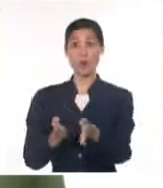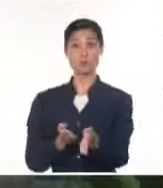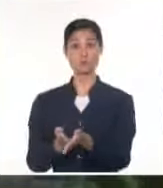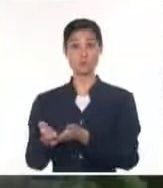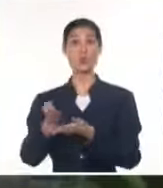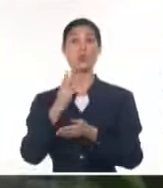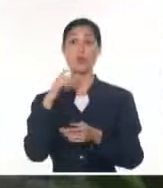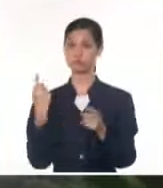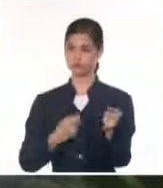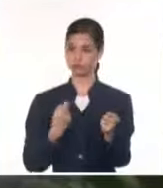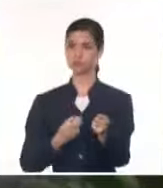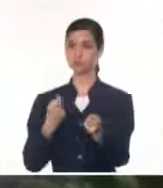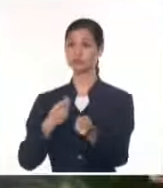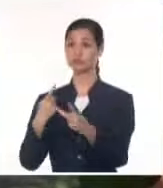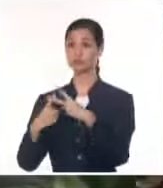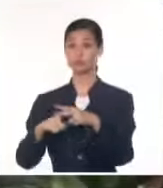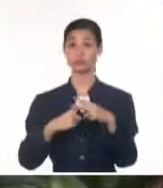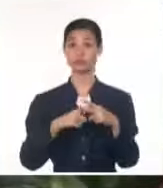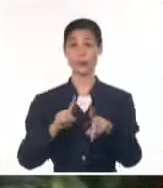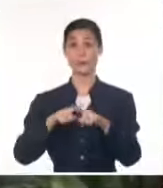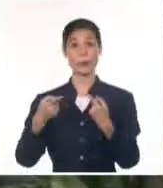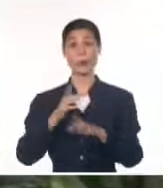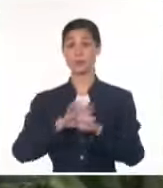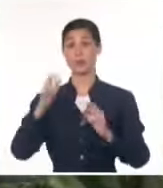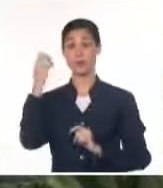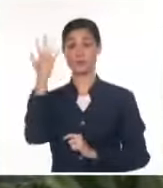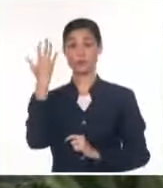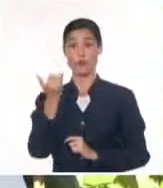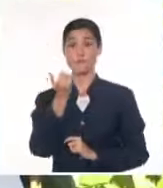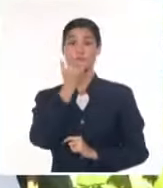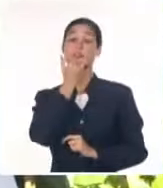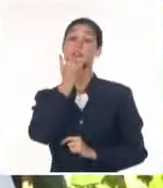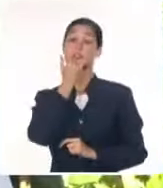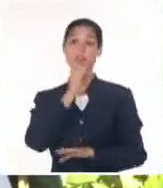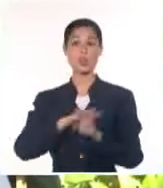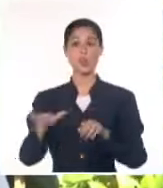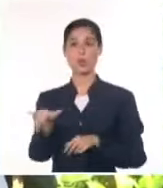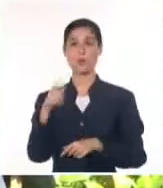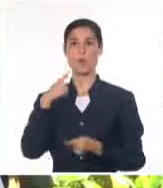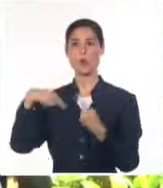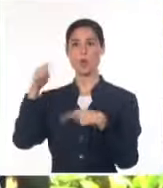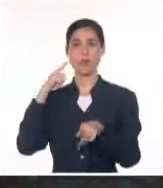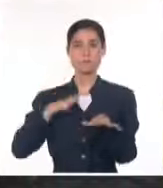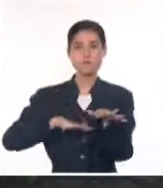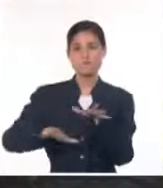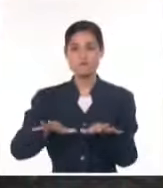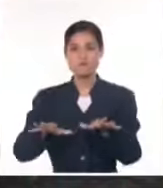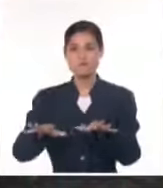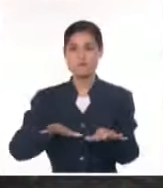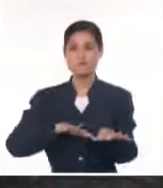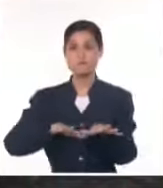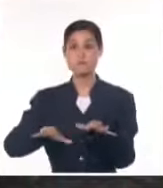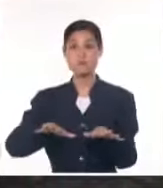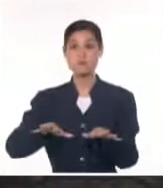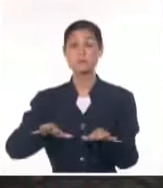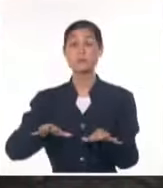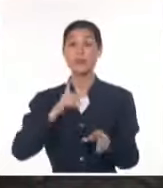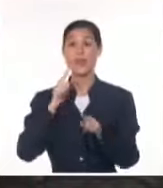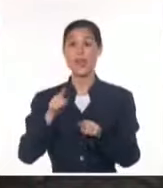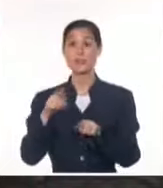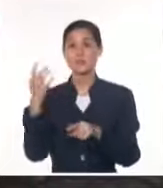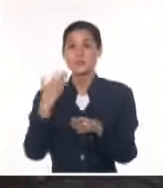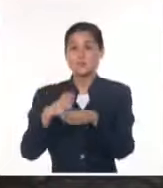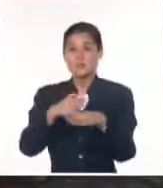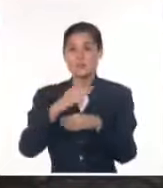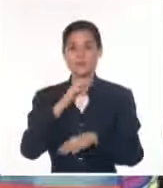fenómenos meteorológicos Oscar y Rafael y ahora por las sacudidas de los terremotos, reafirmando el compromiso del gobierno y